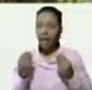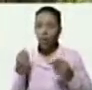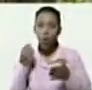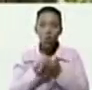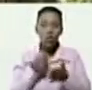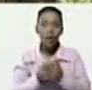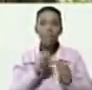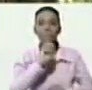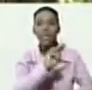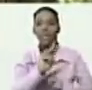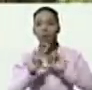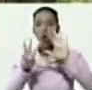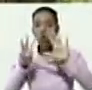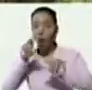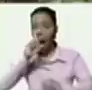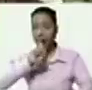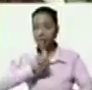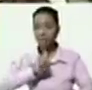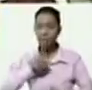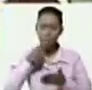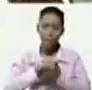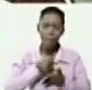28 años,